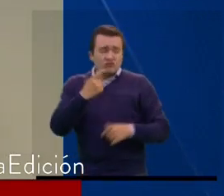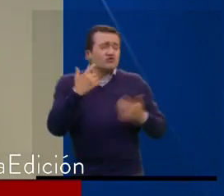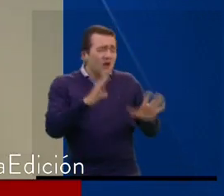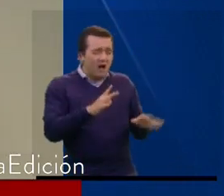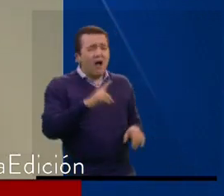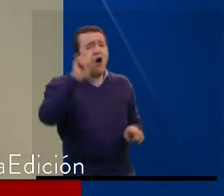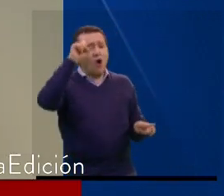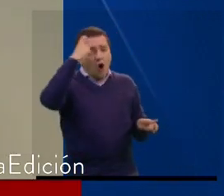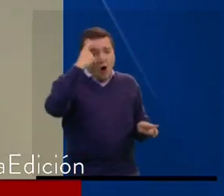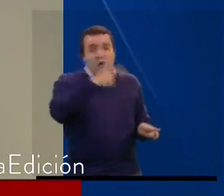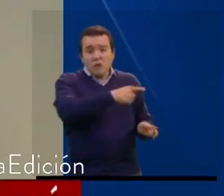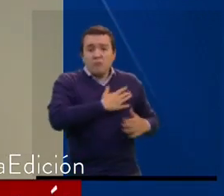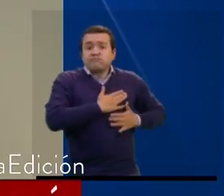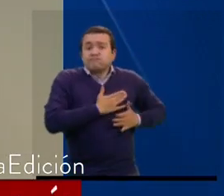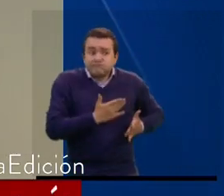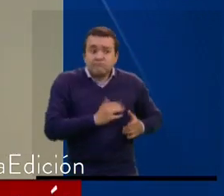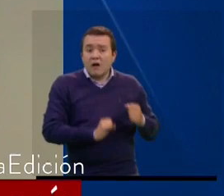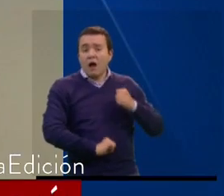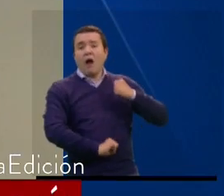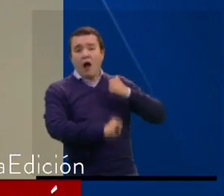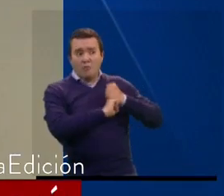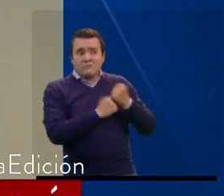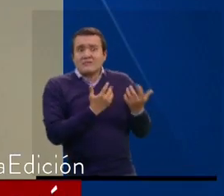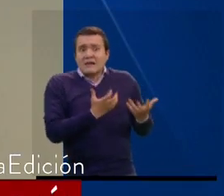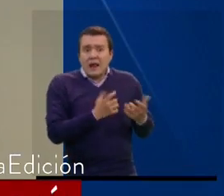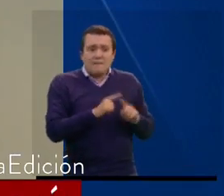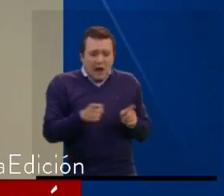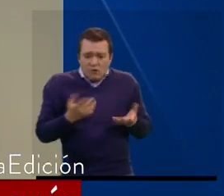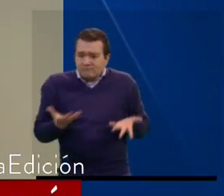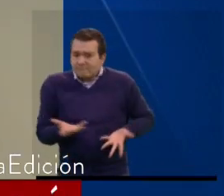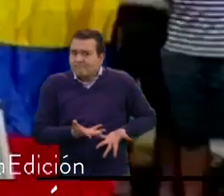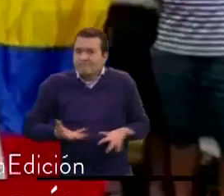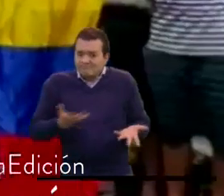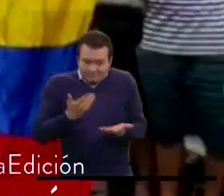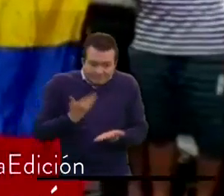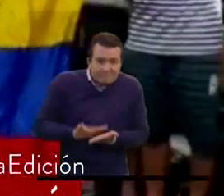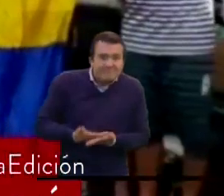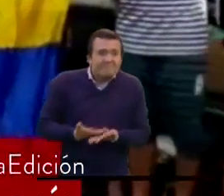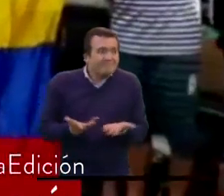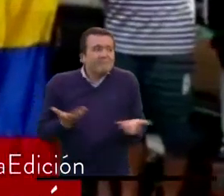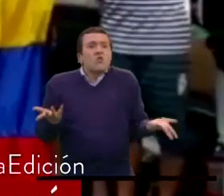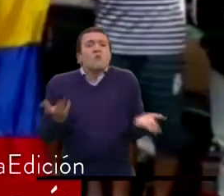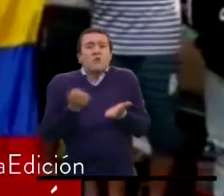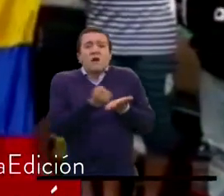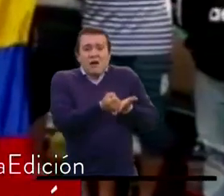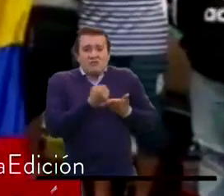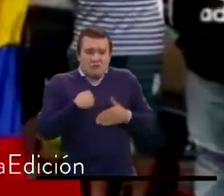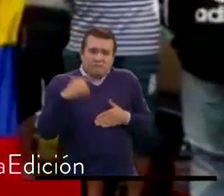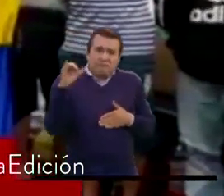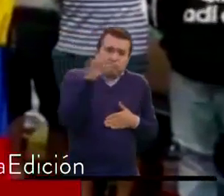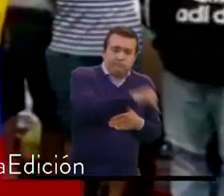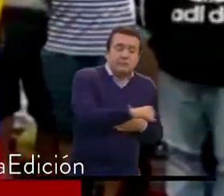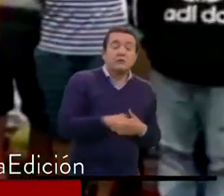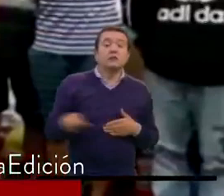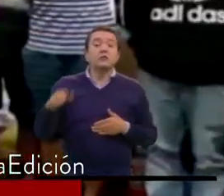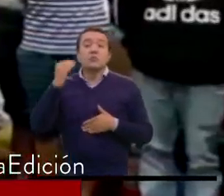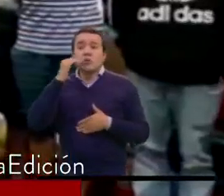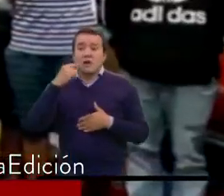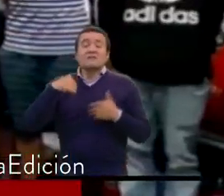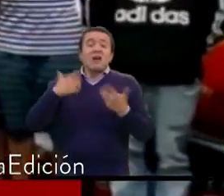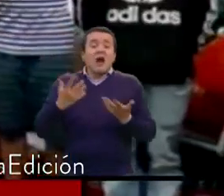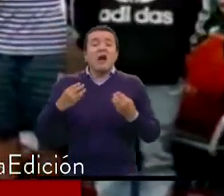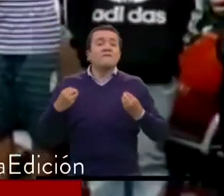auxiliarnos para nuestro regreso, pero necesitamos más ayuda por parte del gobierno de Colombia. Ya llevamos varios días viviendo en el